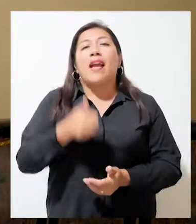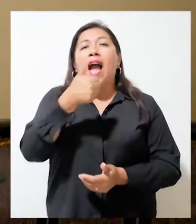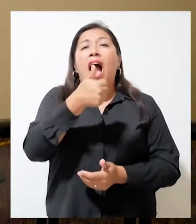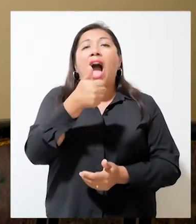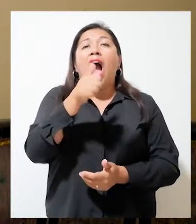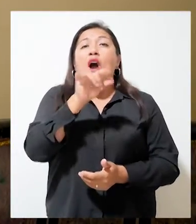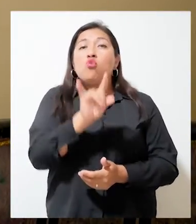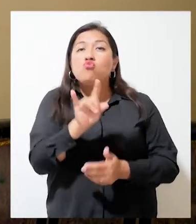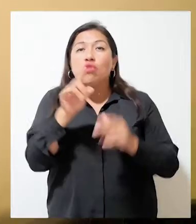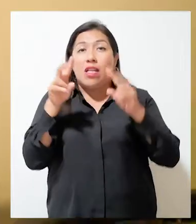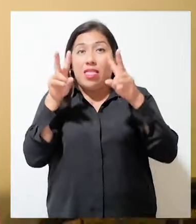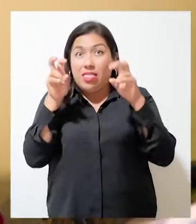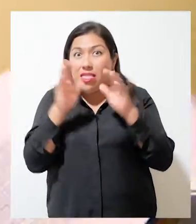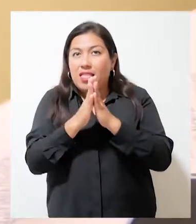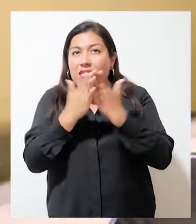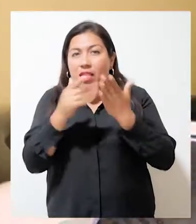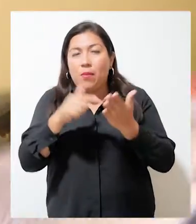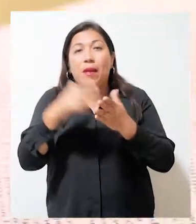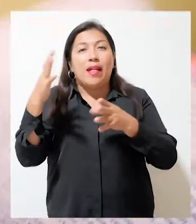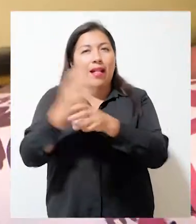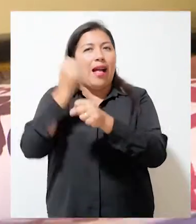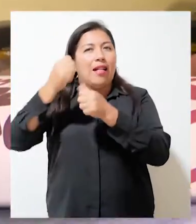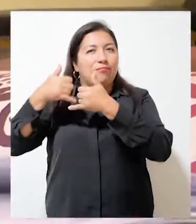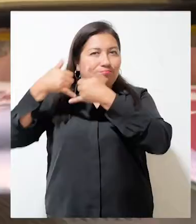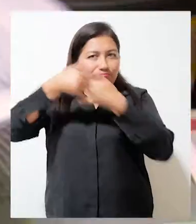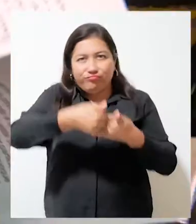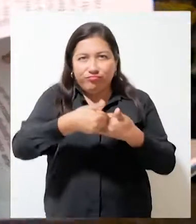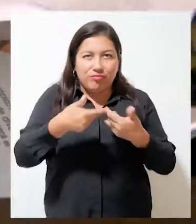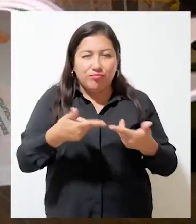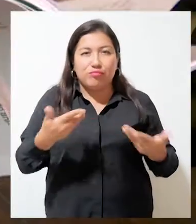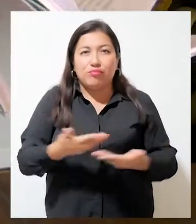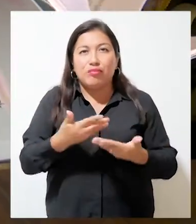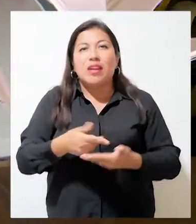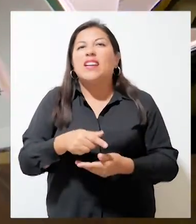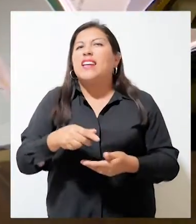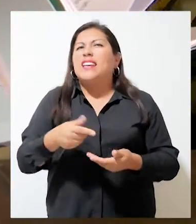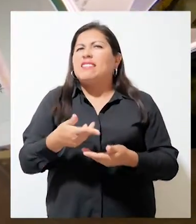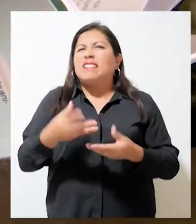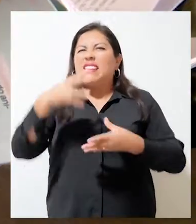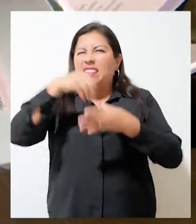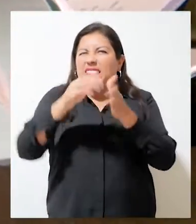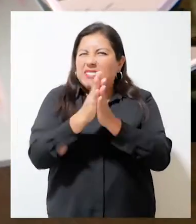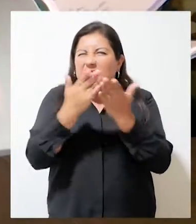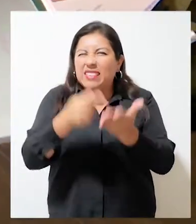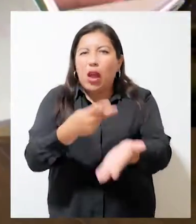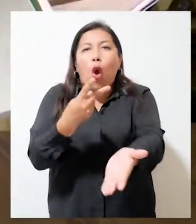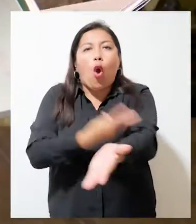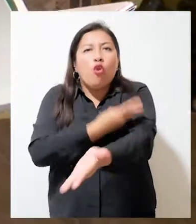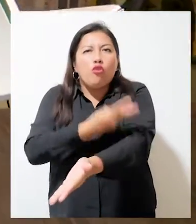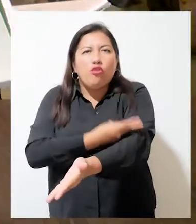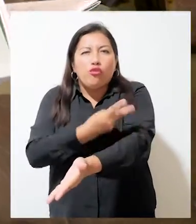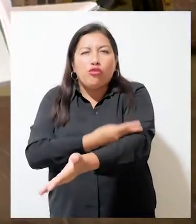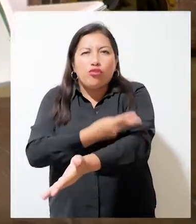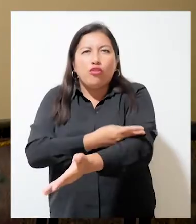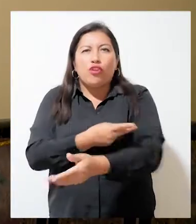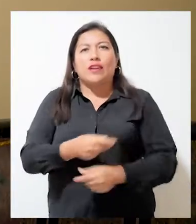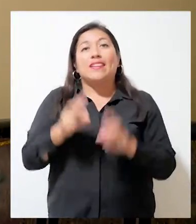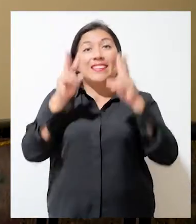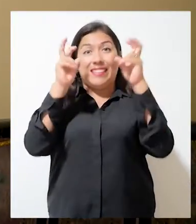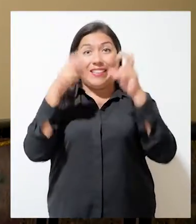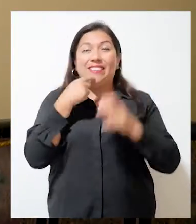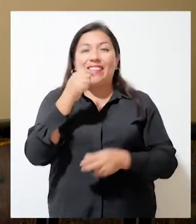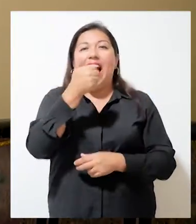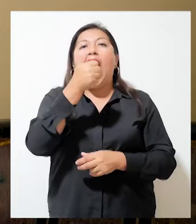AU es el libro de novela infantil que ganó el Premio Internacional Altazor. Es una ovejita, como dice el